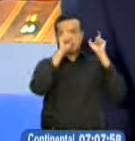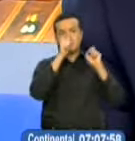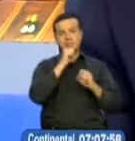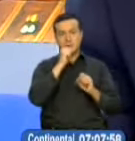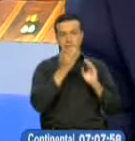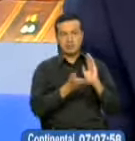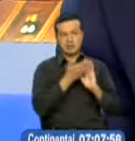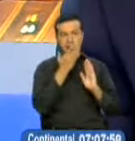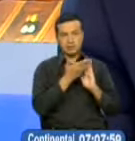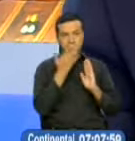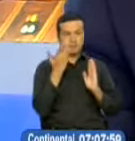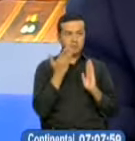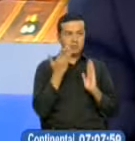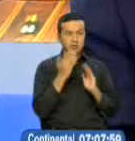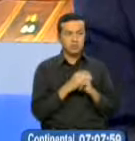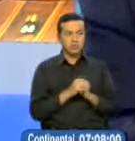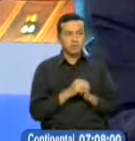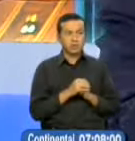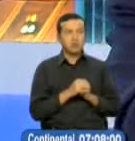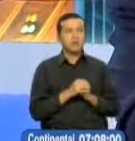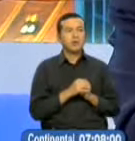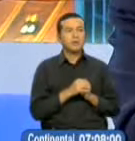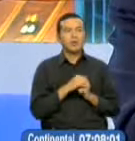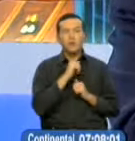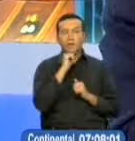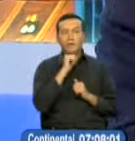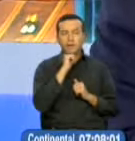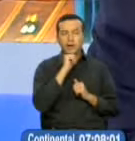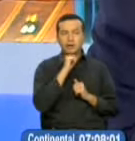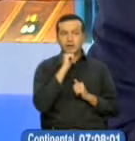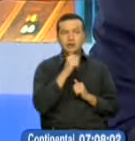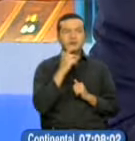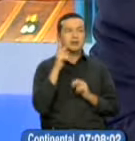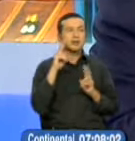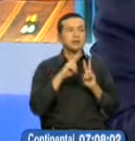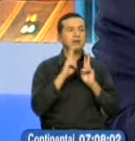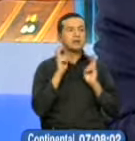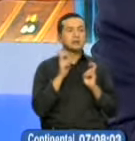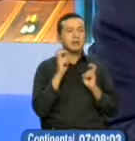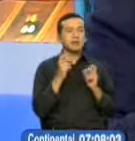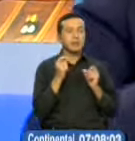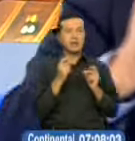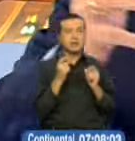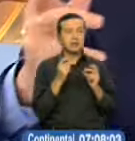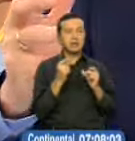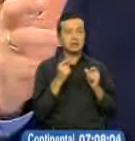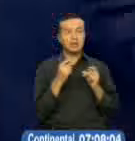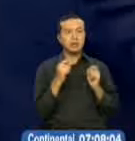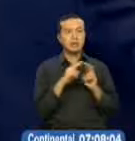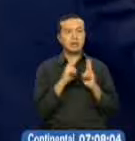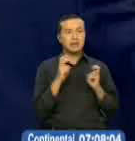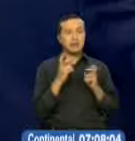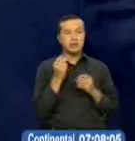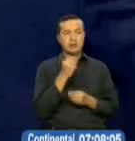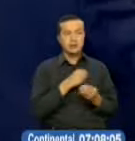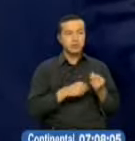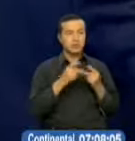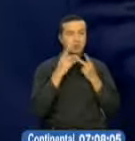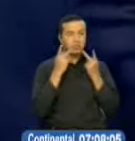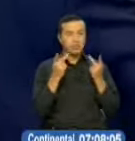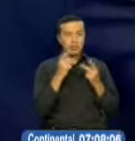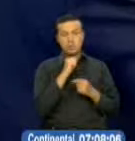crecido, no ha crecido de la misma forma, me refiero en términos de aceleración, en relación a la inversión